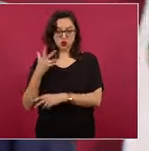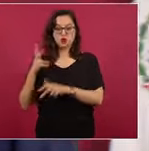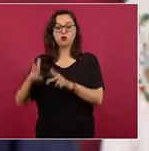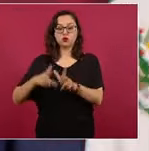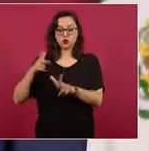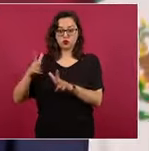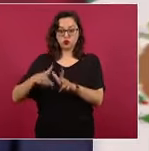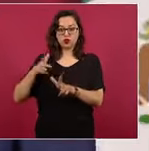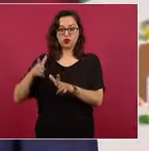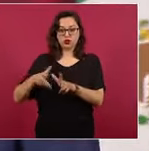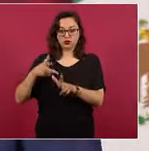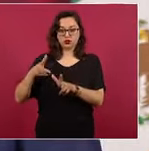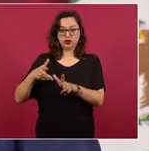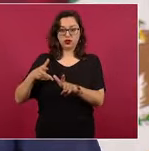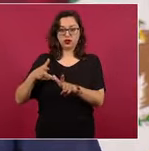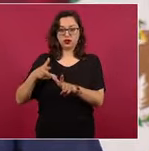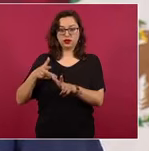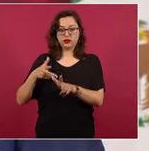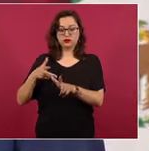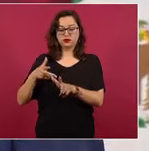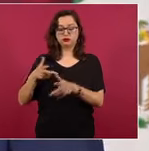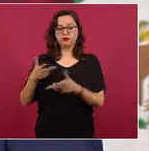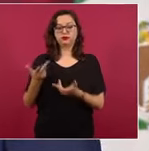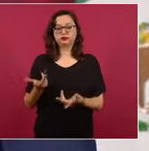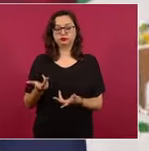de el Istmo